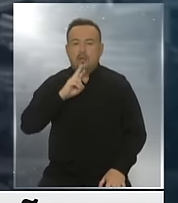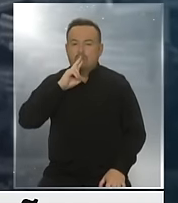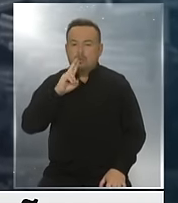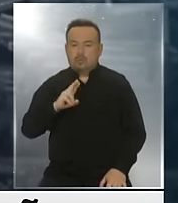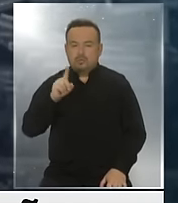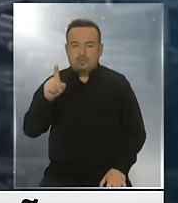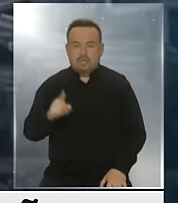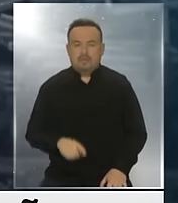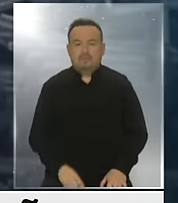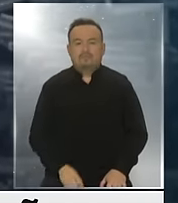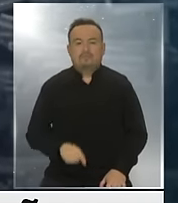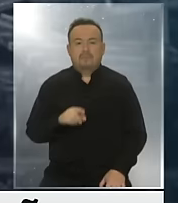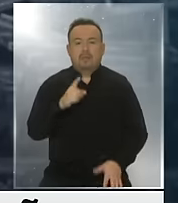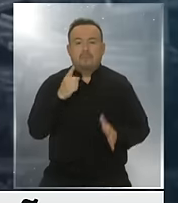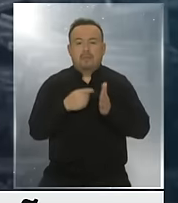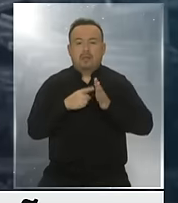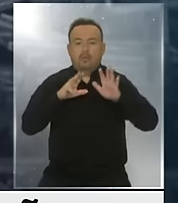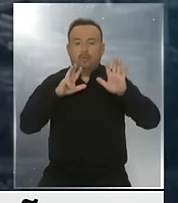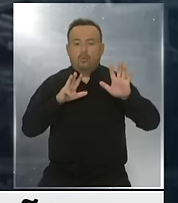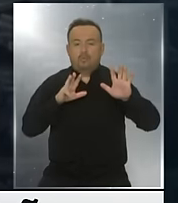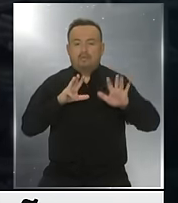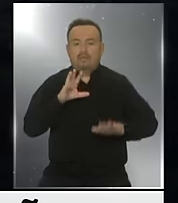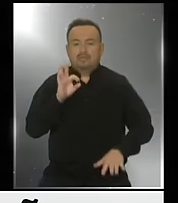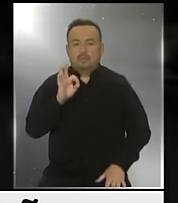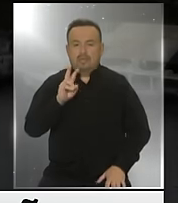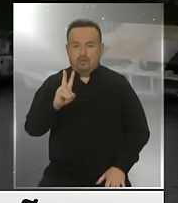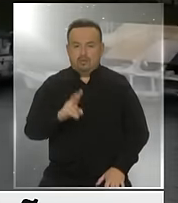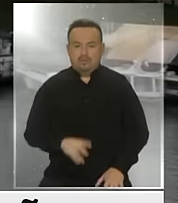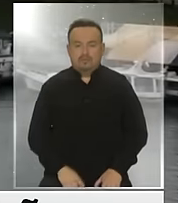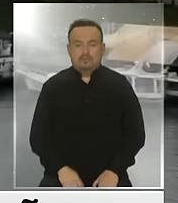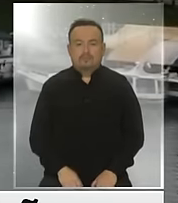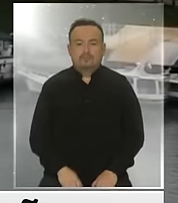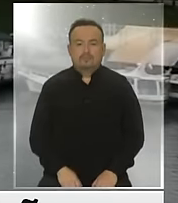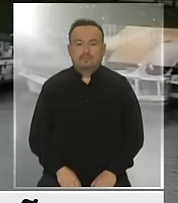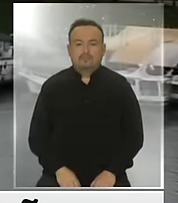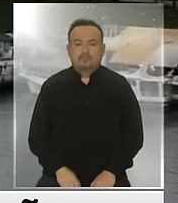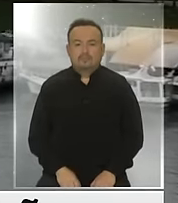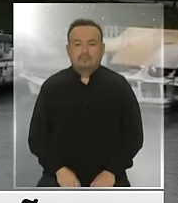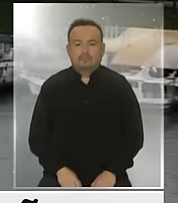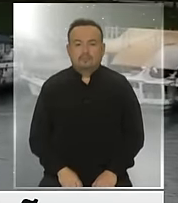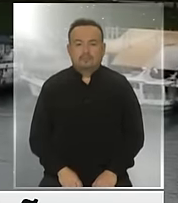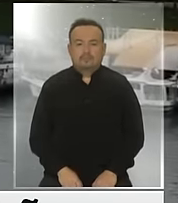Kamchatka en Rusia en 1952.